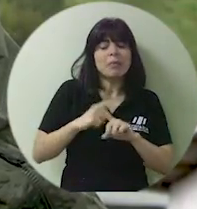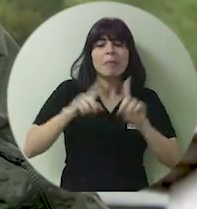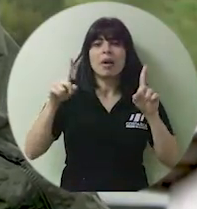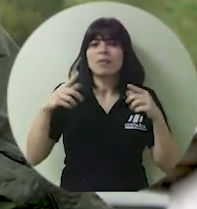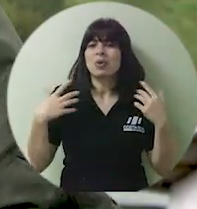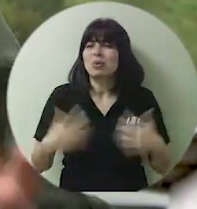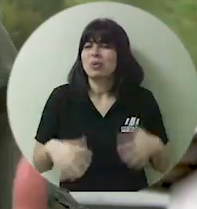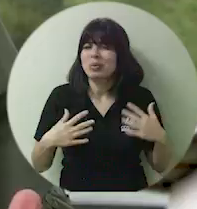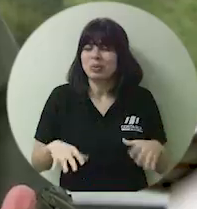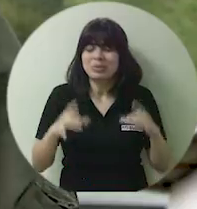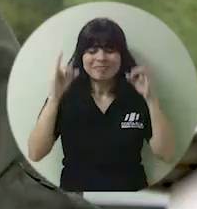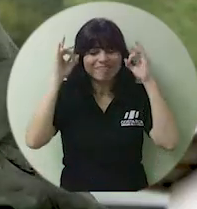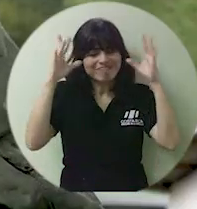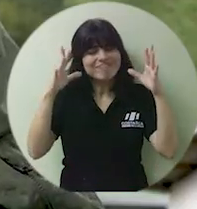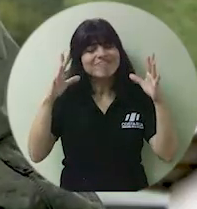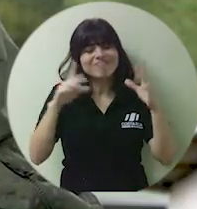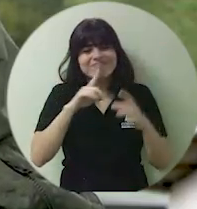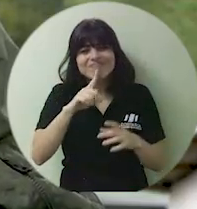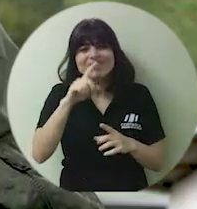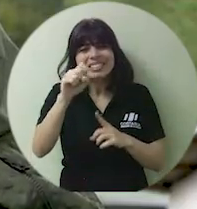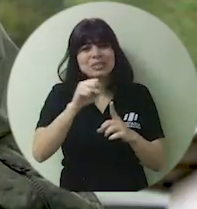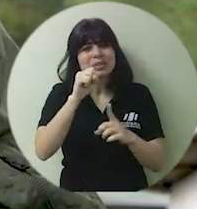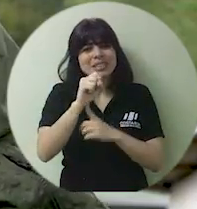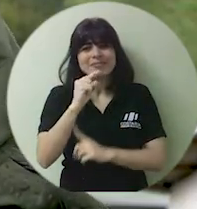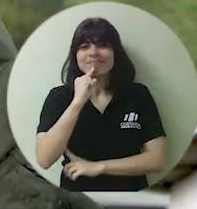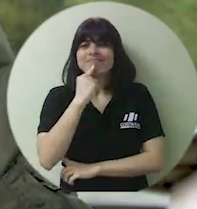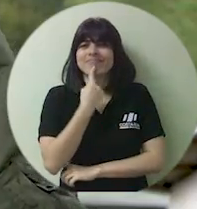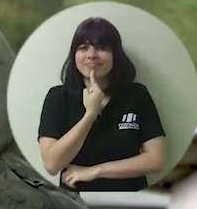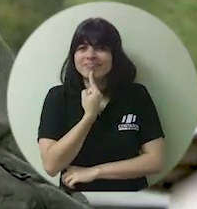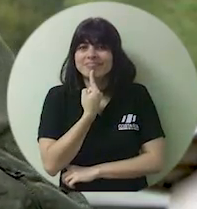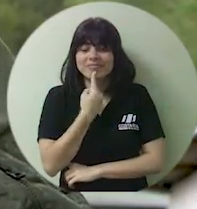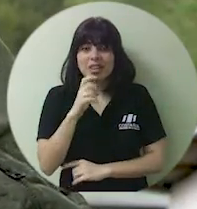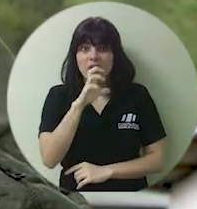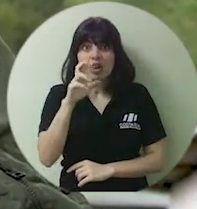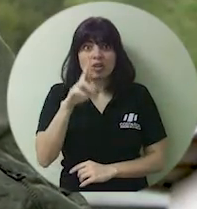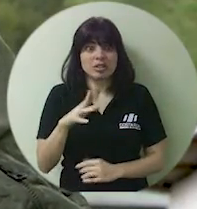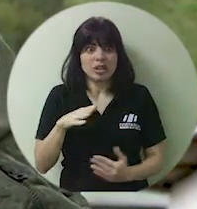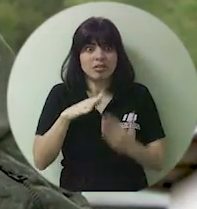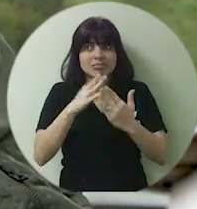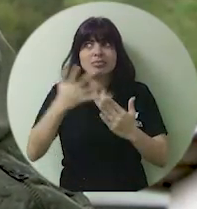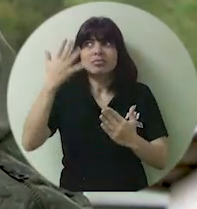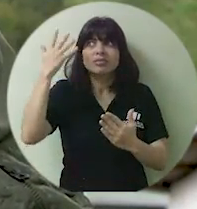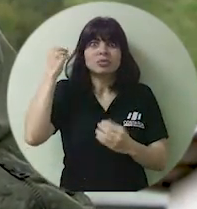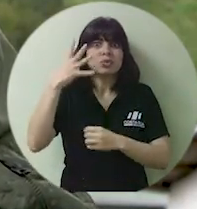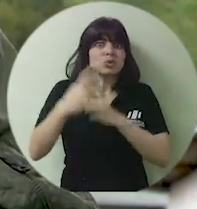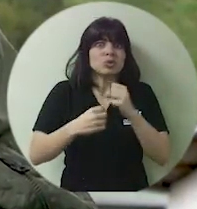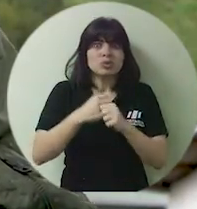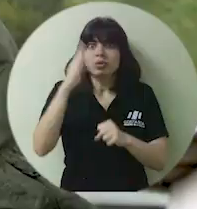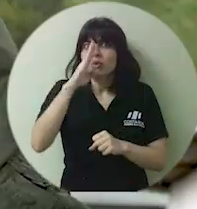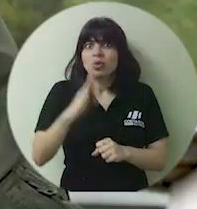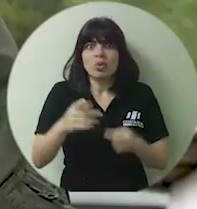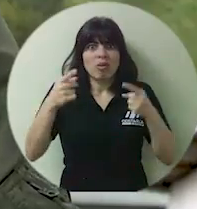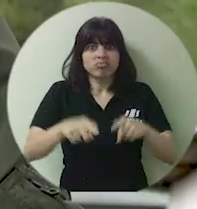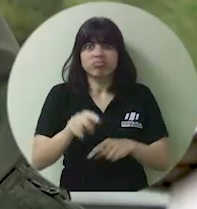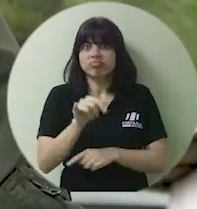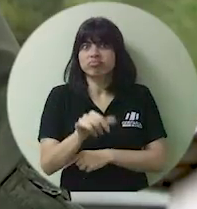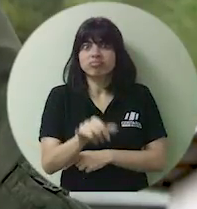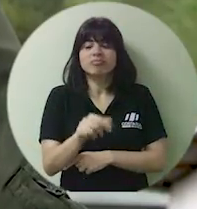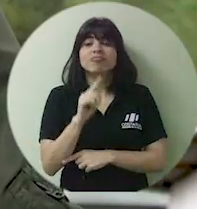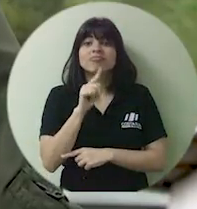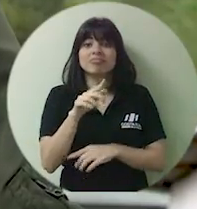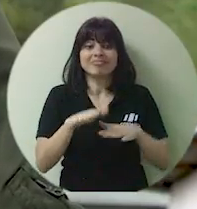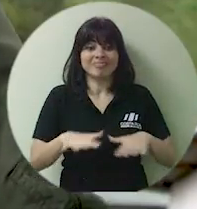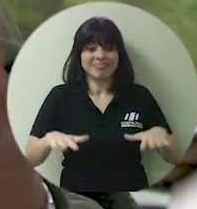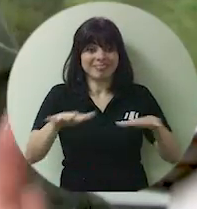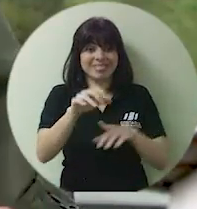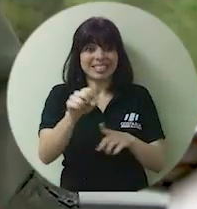sido descomunal. Ciertamente es una situación muy crítica, como la que no enfrenta Costa Rica desde hace muchos años, e incluso una